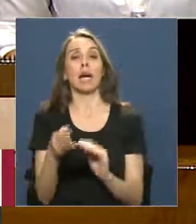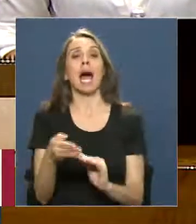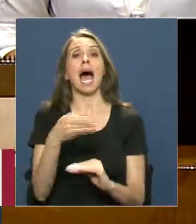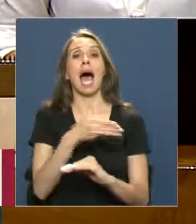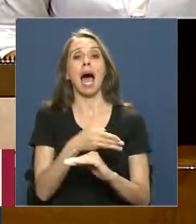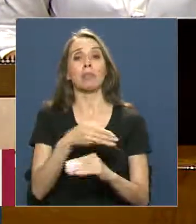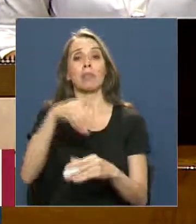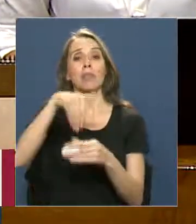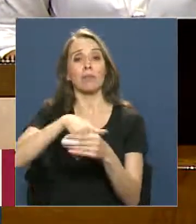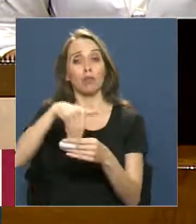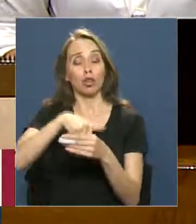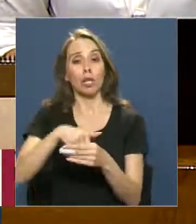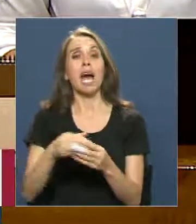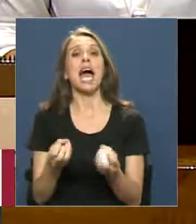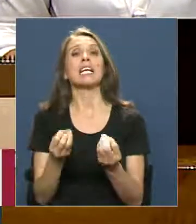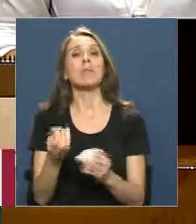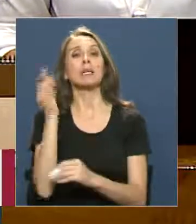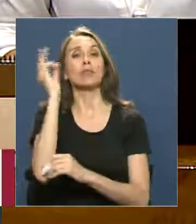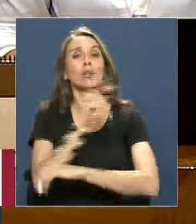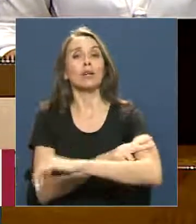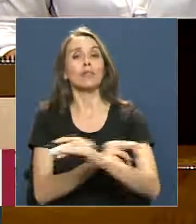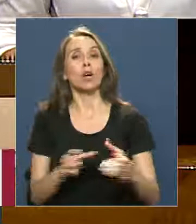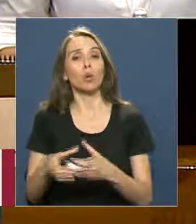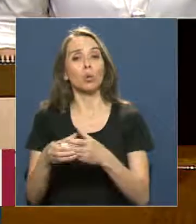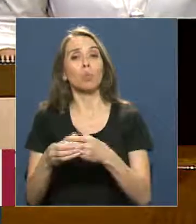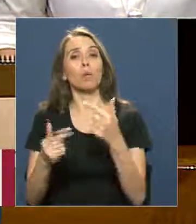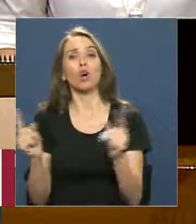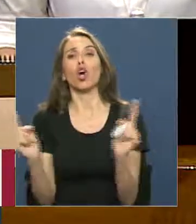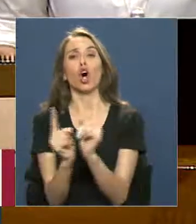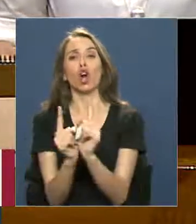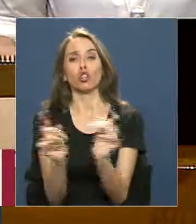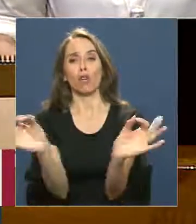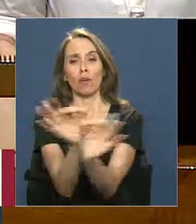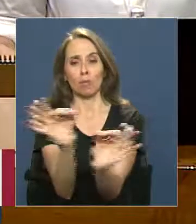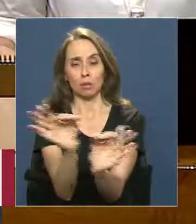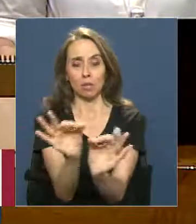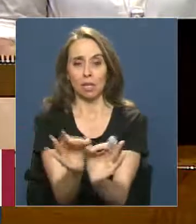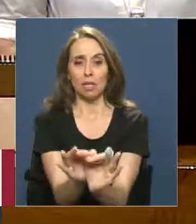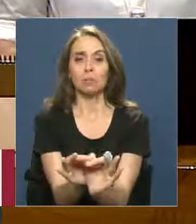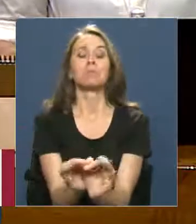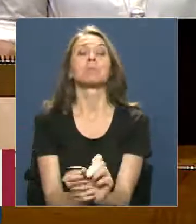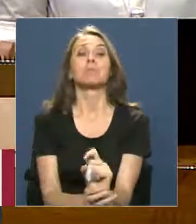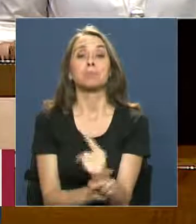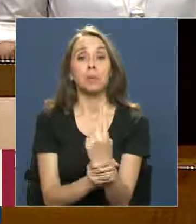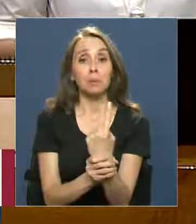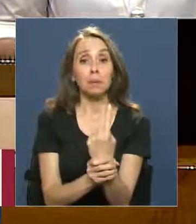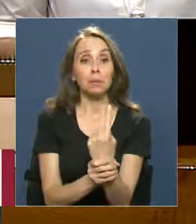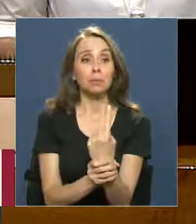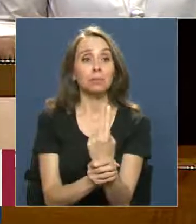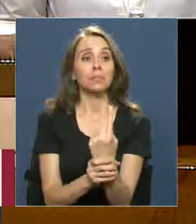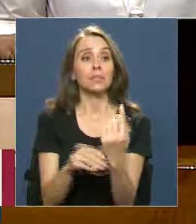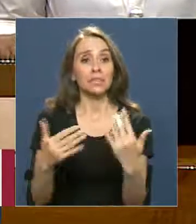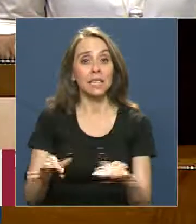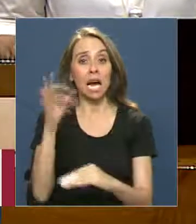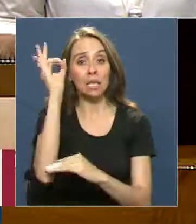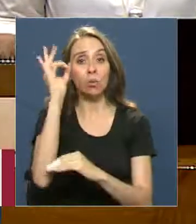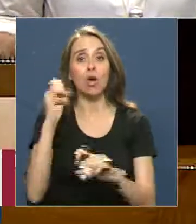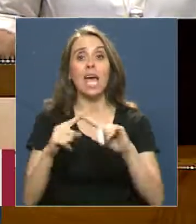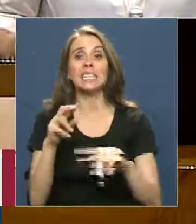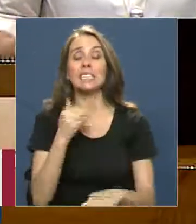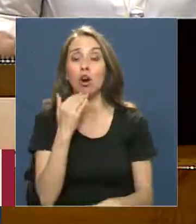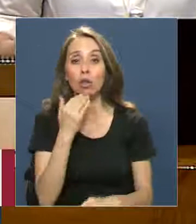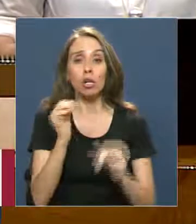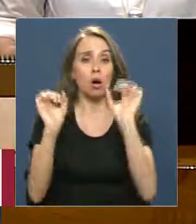el tiempo de votaciones qué fue lo que pasó en reunión de comité en dos líneas. La primera es que, habiendo sesionado extraordinariamente